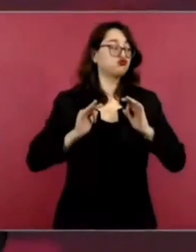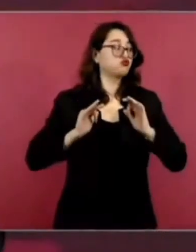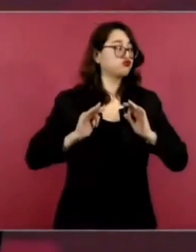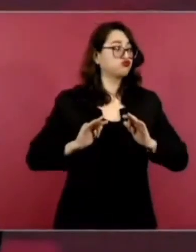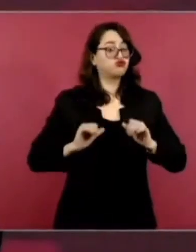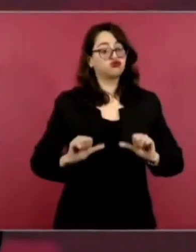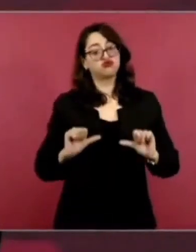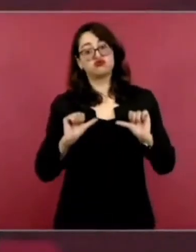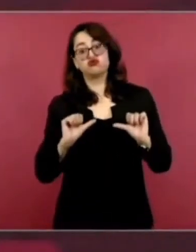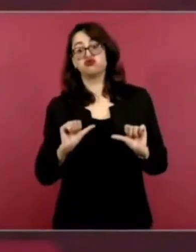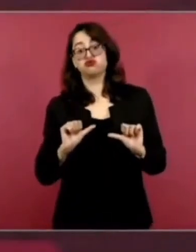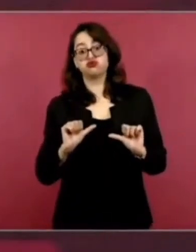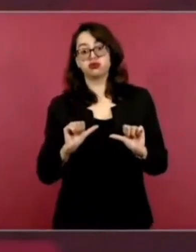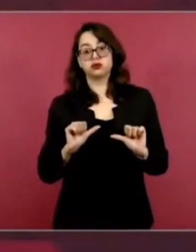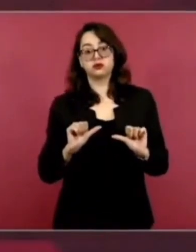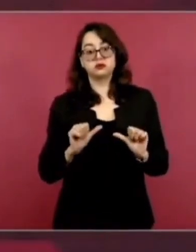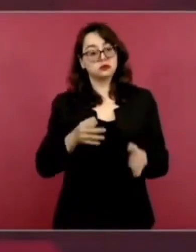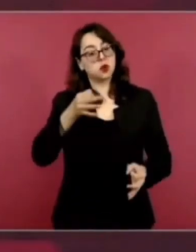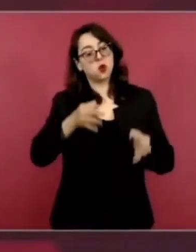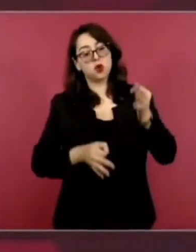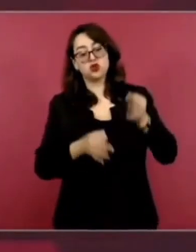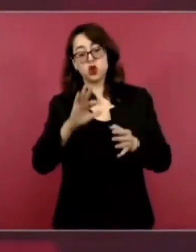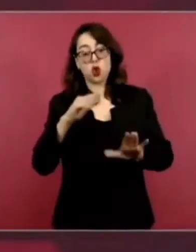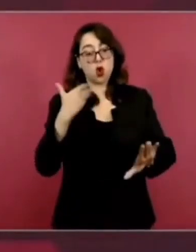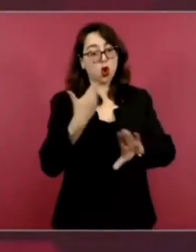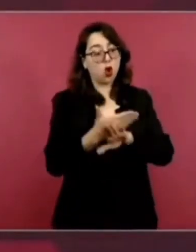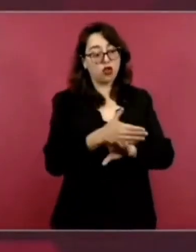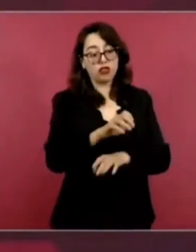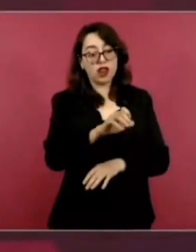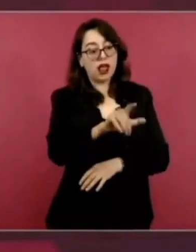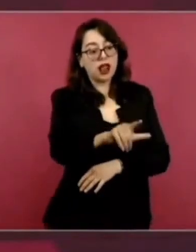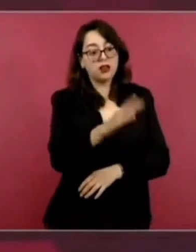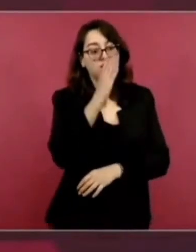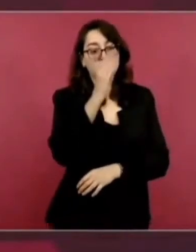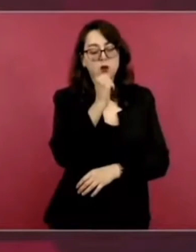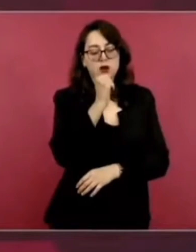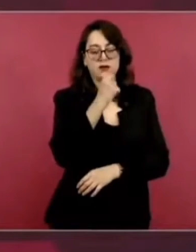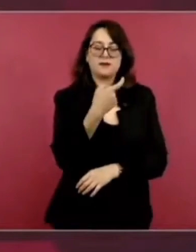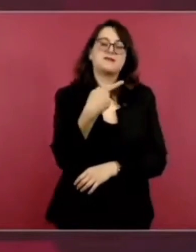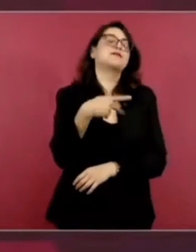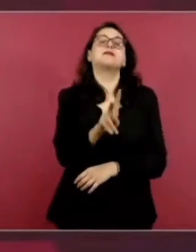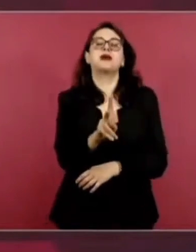y no puede ser juzgado. Cuando ya la Corte resolvió